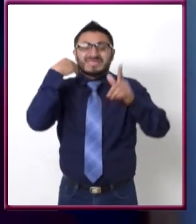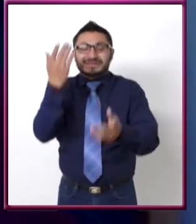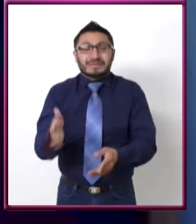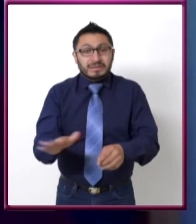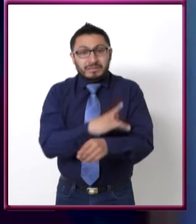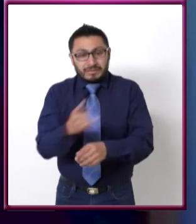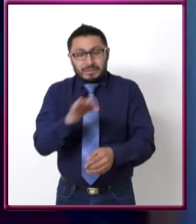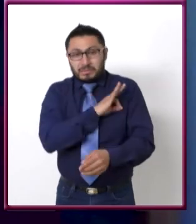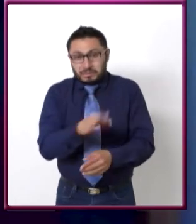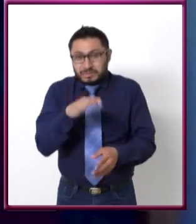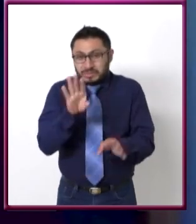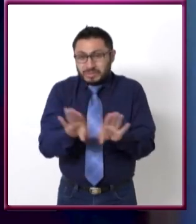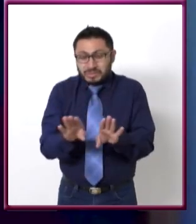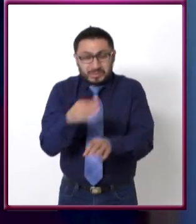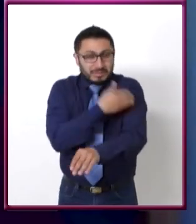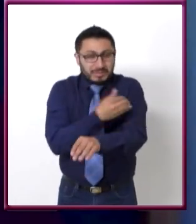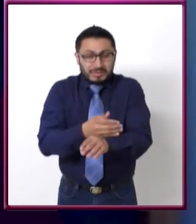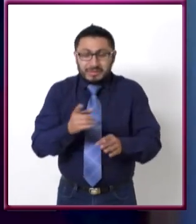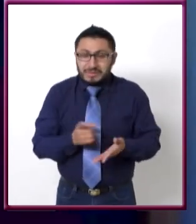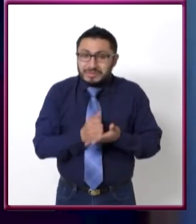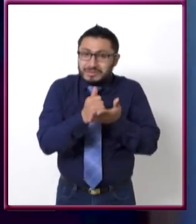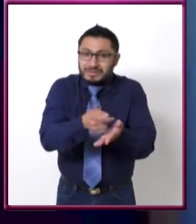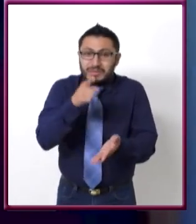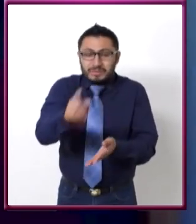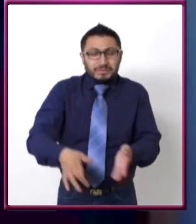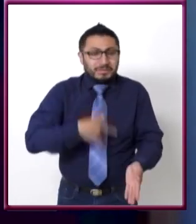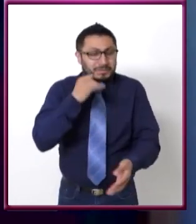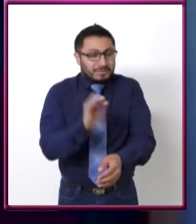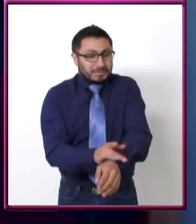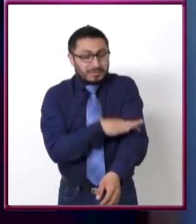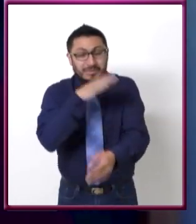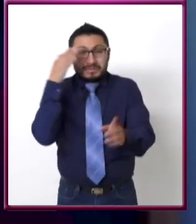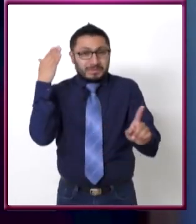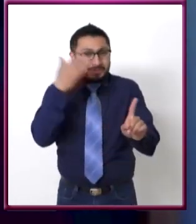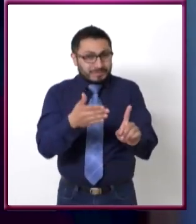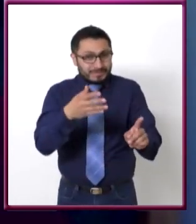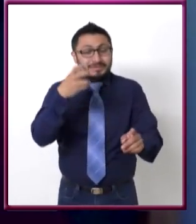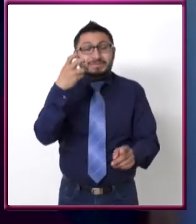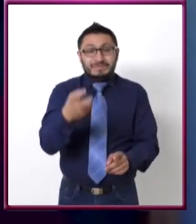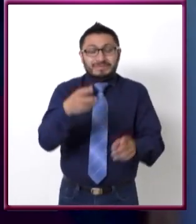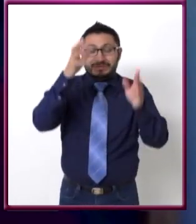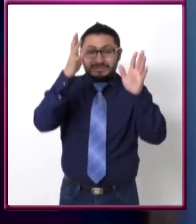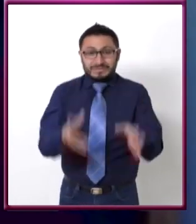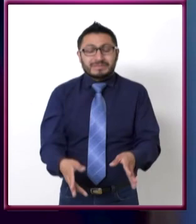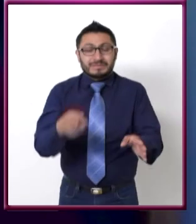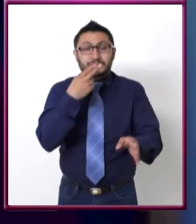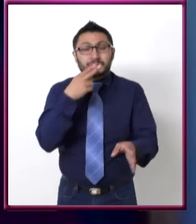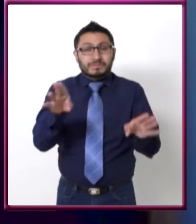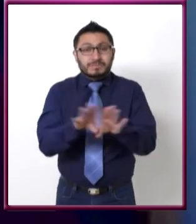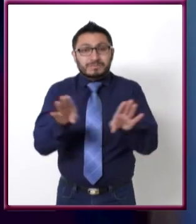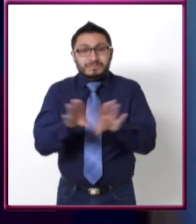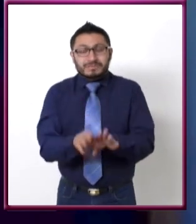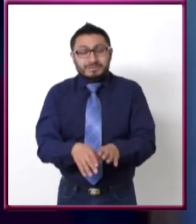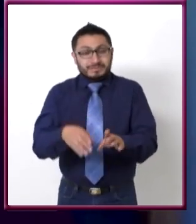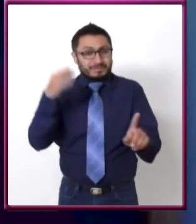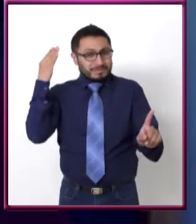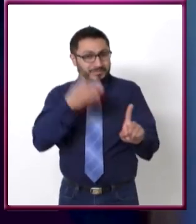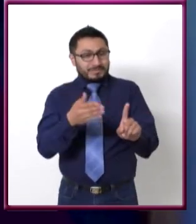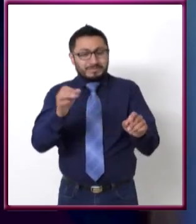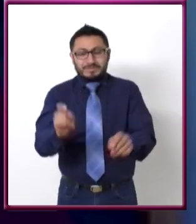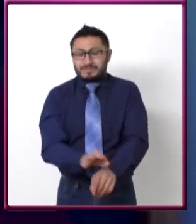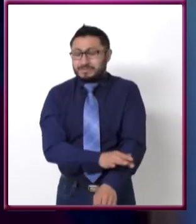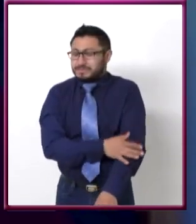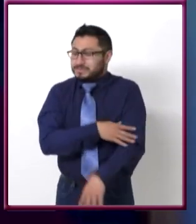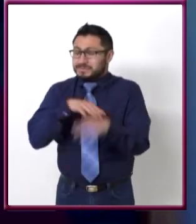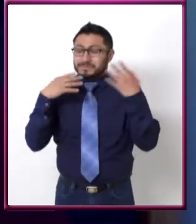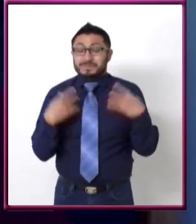puede ser un acompañante de sus emociones y un canalizador, ya está fungiendo como un